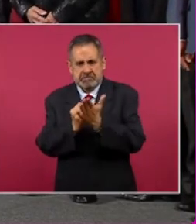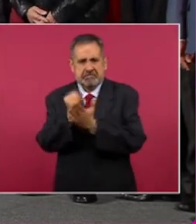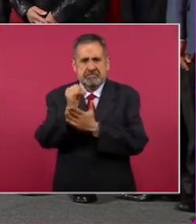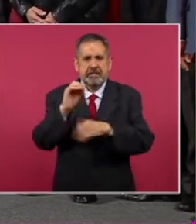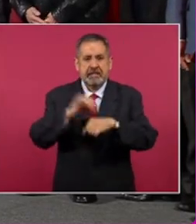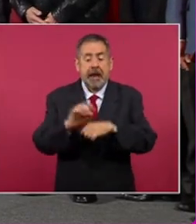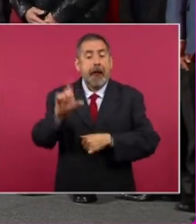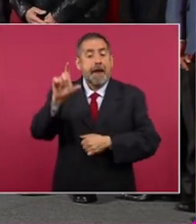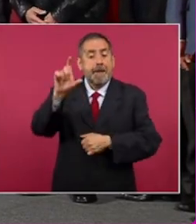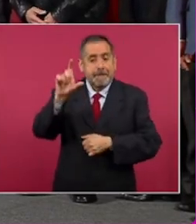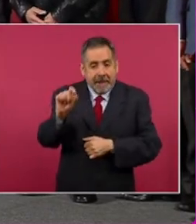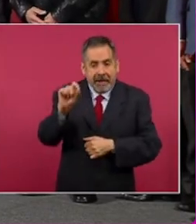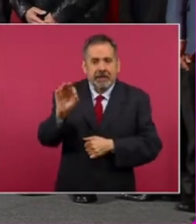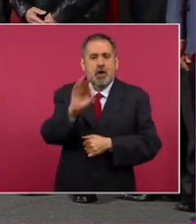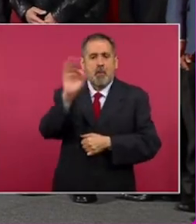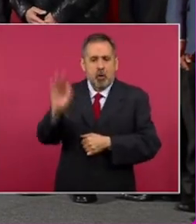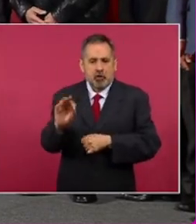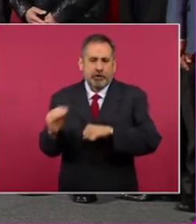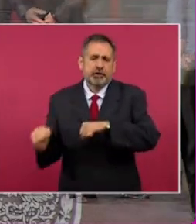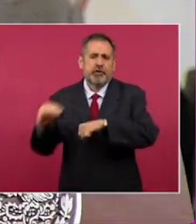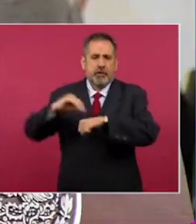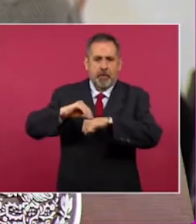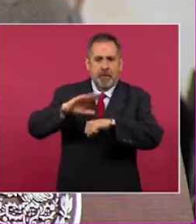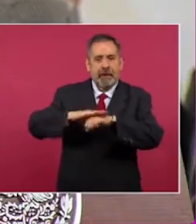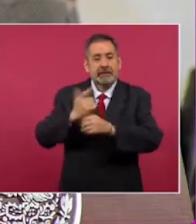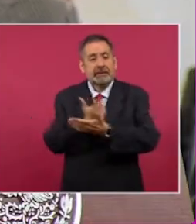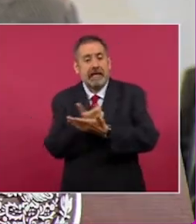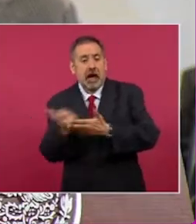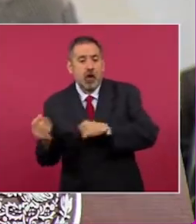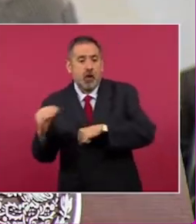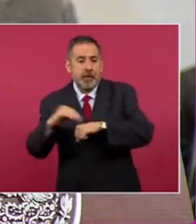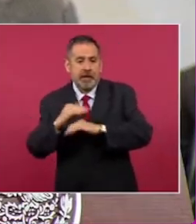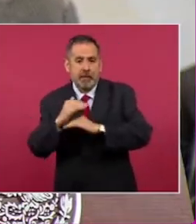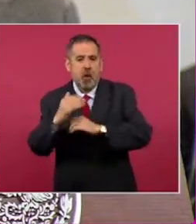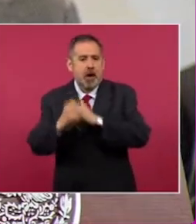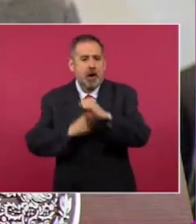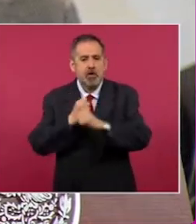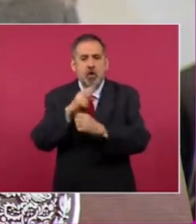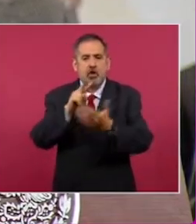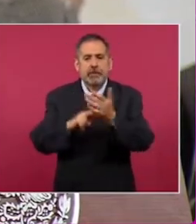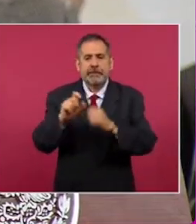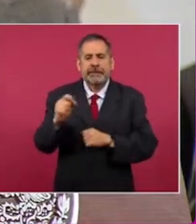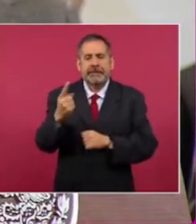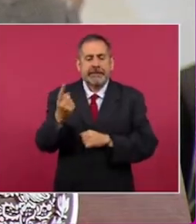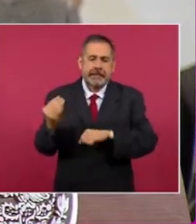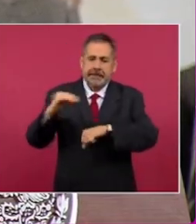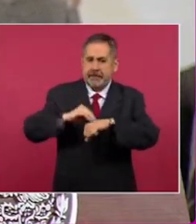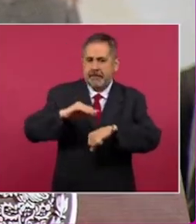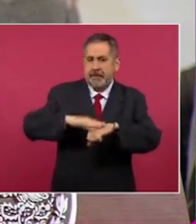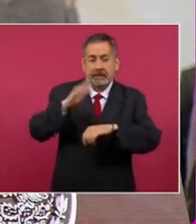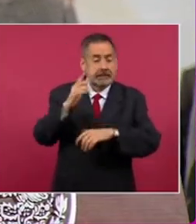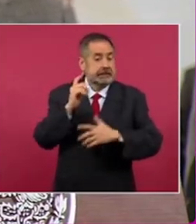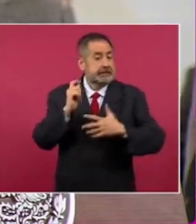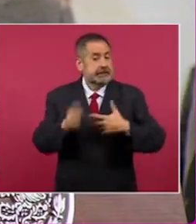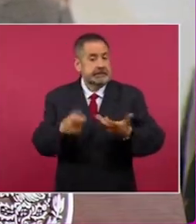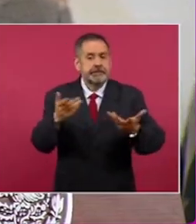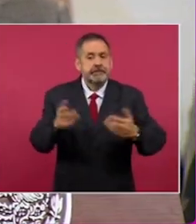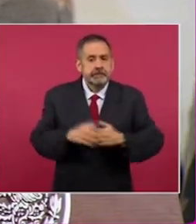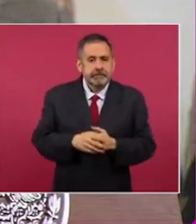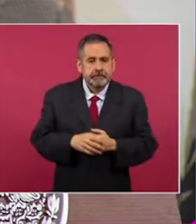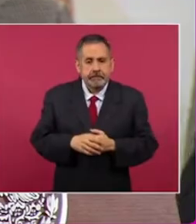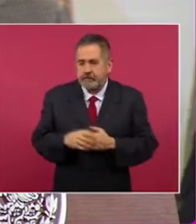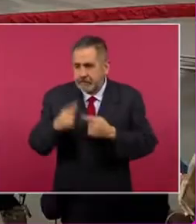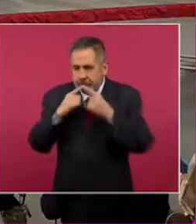del 20% al salario mínimo en 2023. Esto significa, si nos